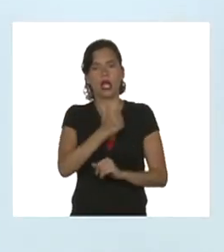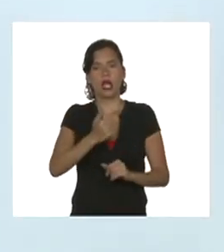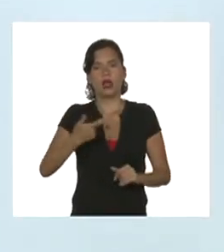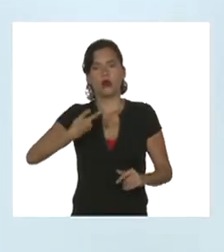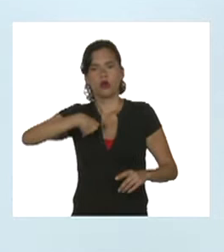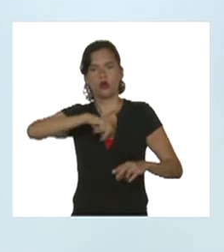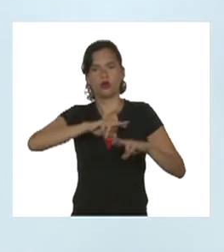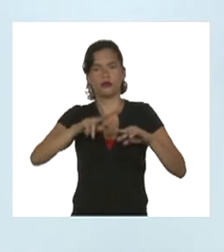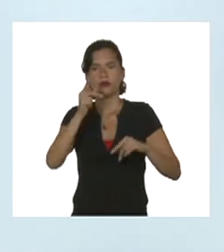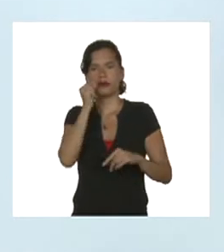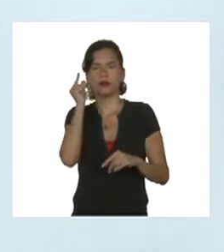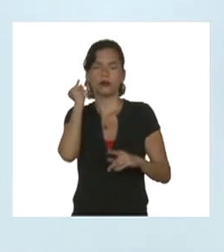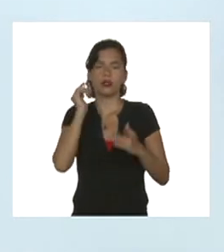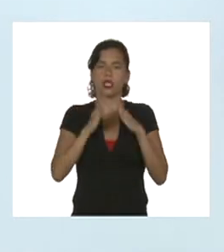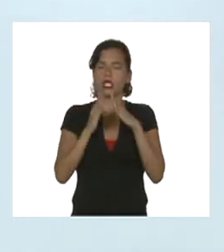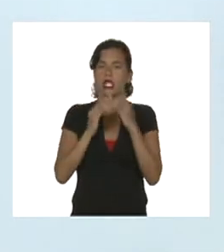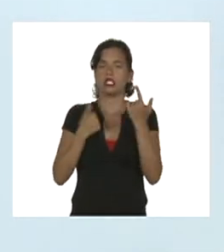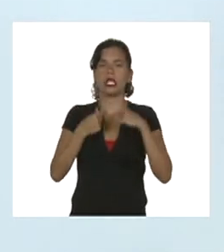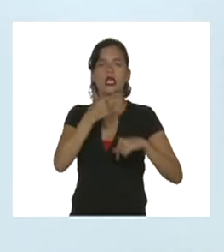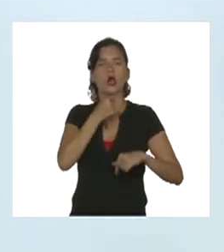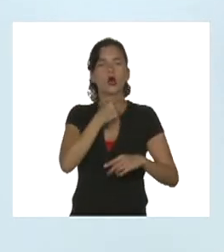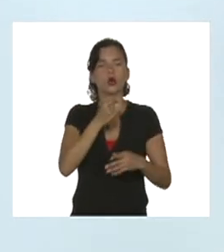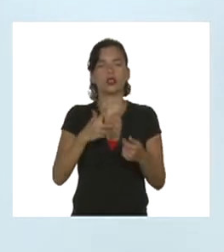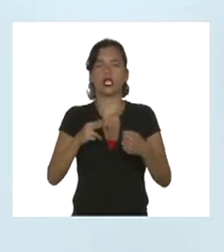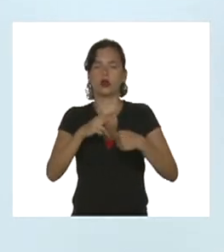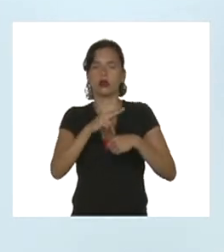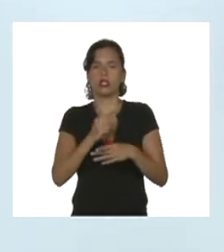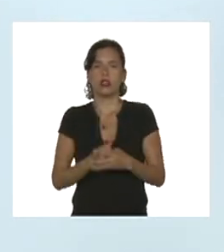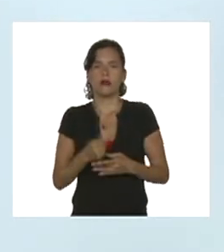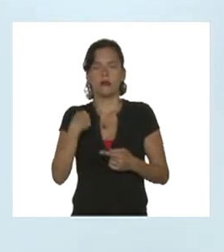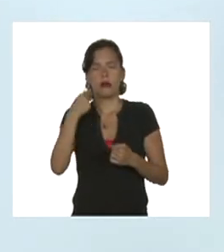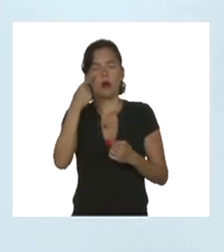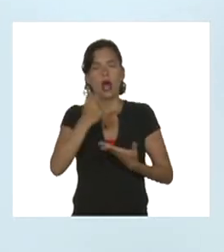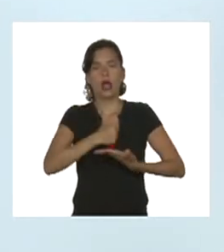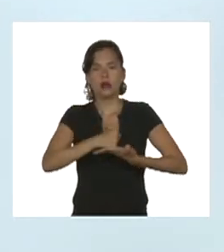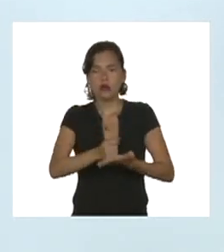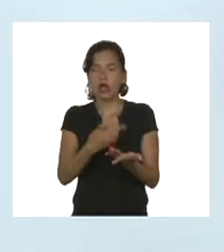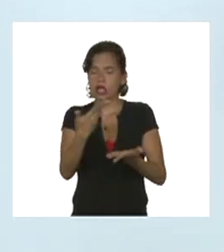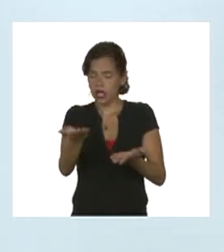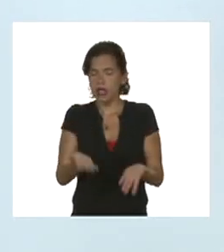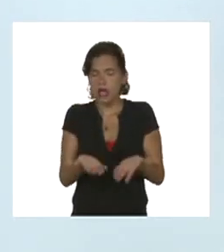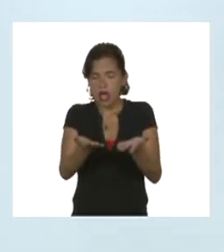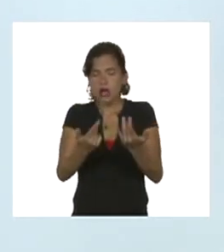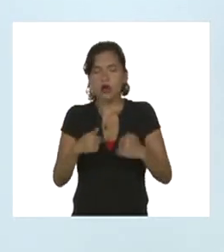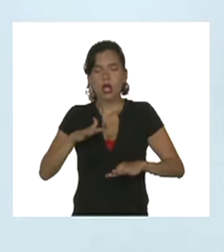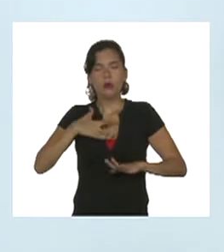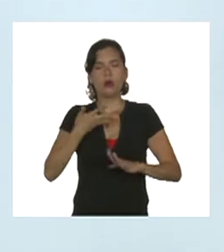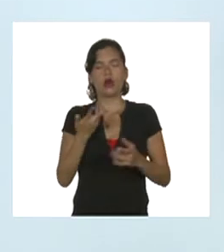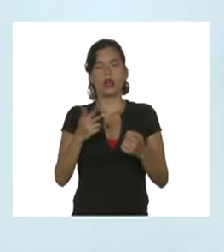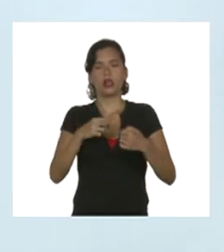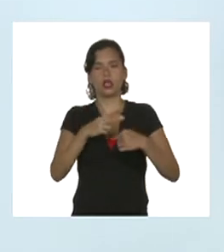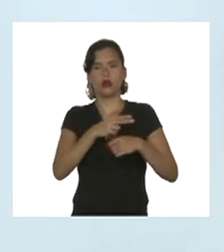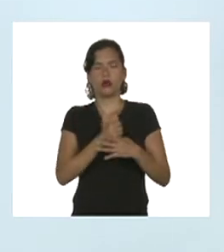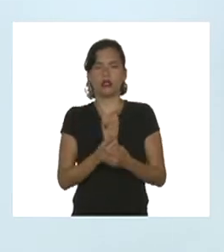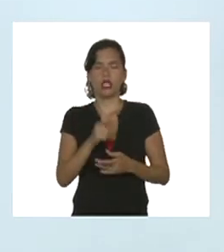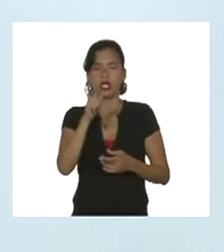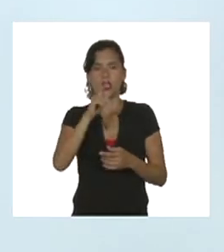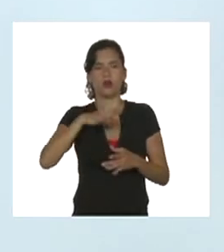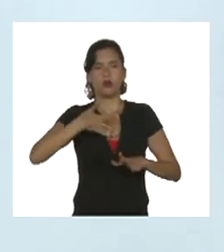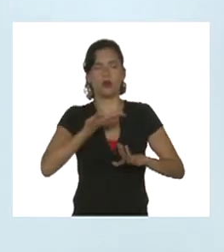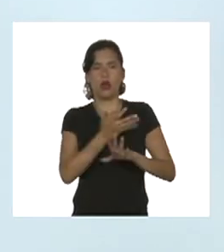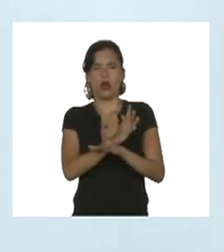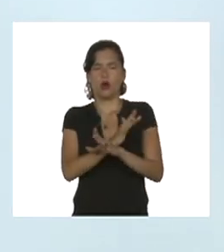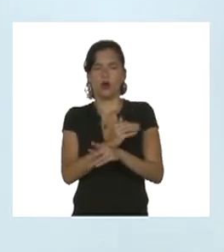nuestros niños y niñas en casa les fascina recortar. Vamos entonces a permitir eso, a que ellos puedan recortar, que ellos puedan